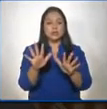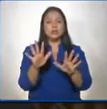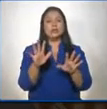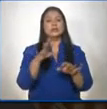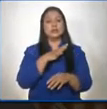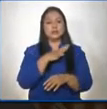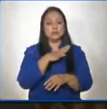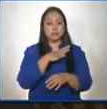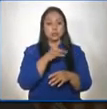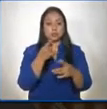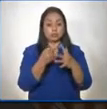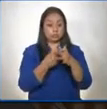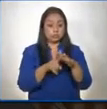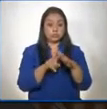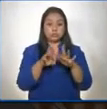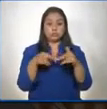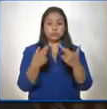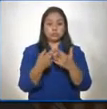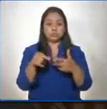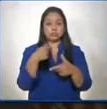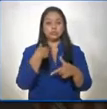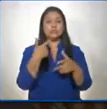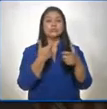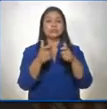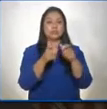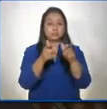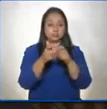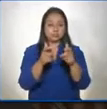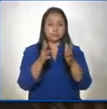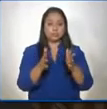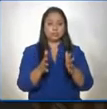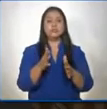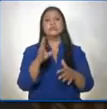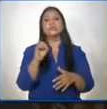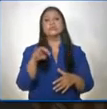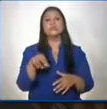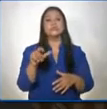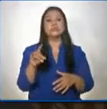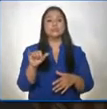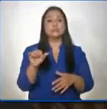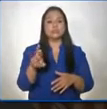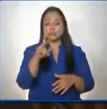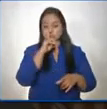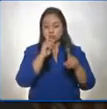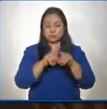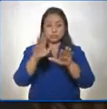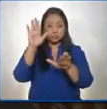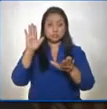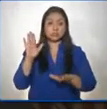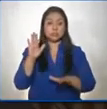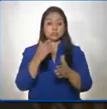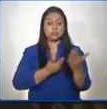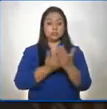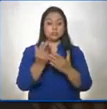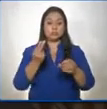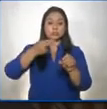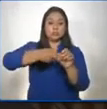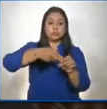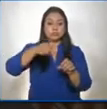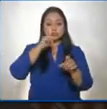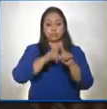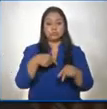la apertura de la reunión por el coordinador del Consejo Nacional de Desarrollo Urbano y Rural y juramentación de los nuevos integrantes, a cargo del